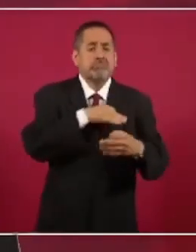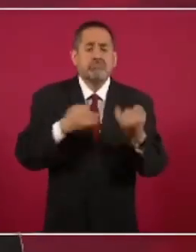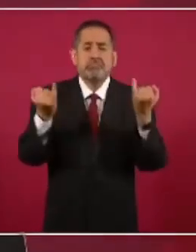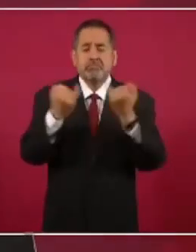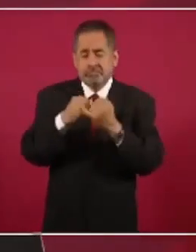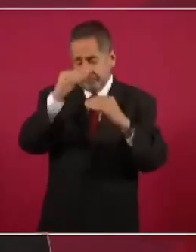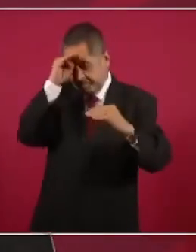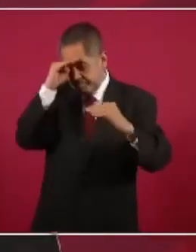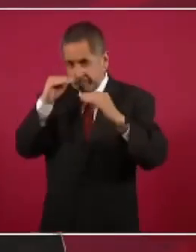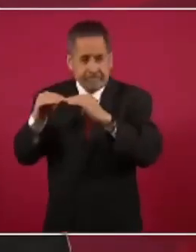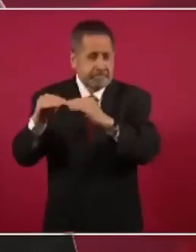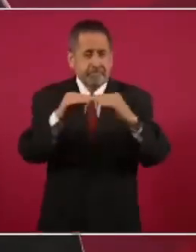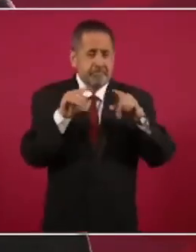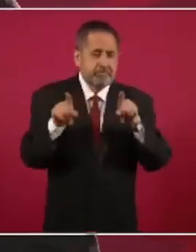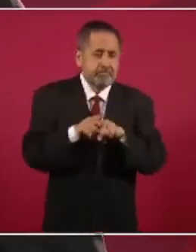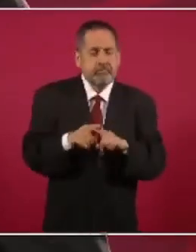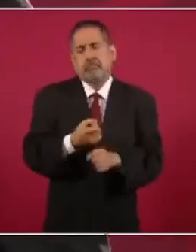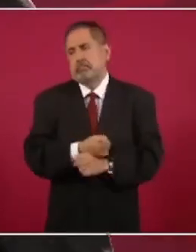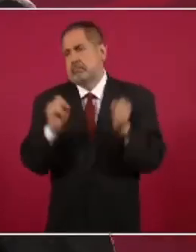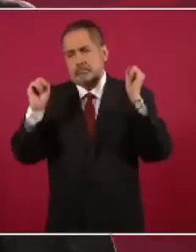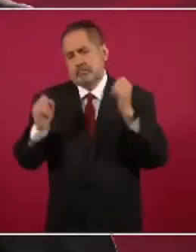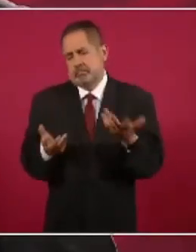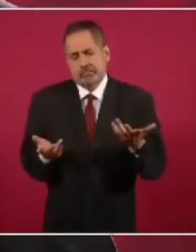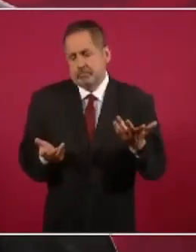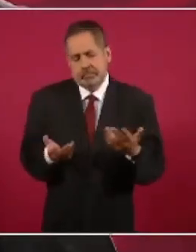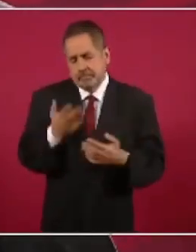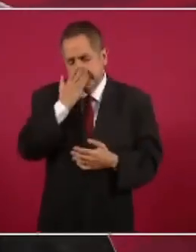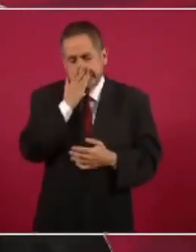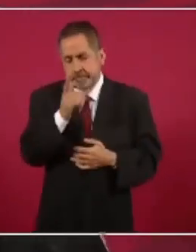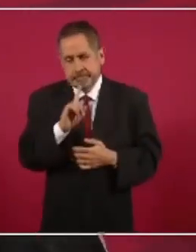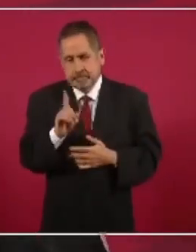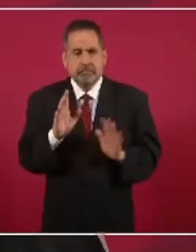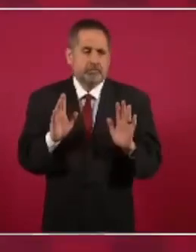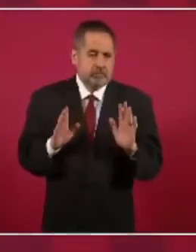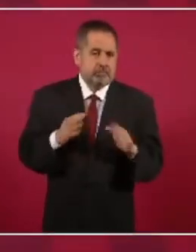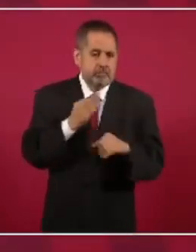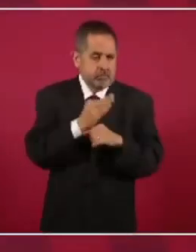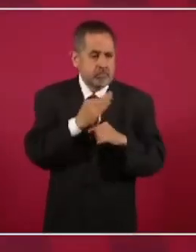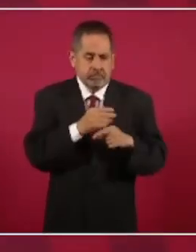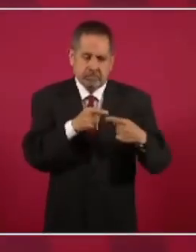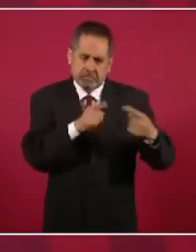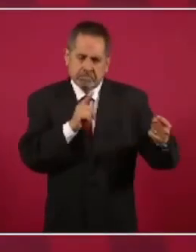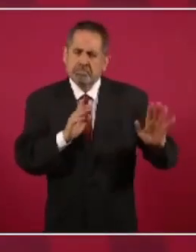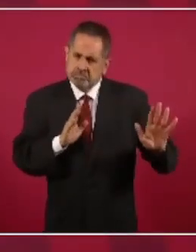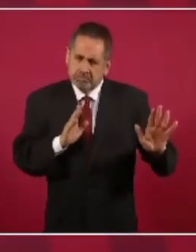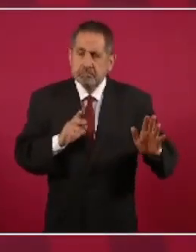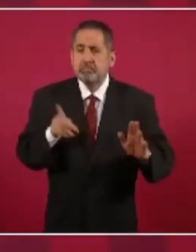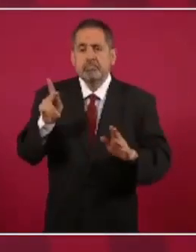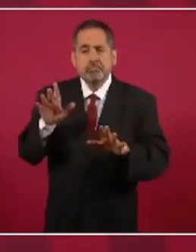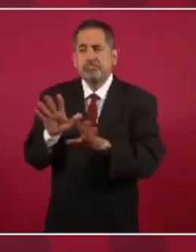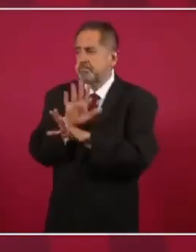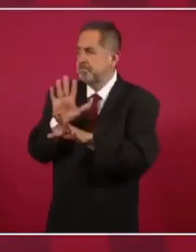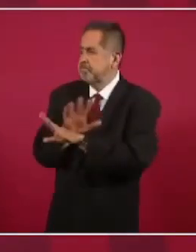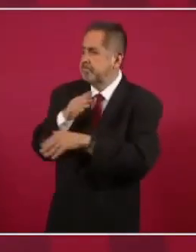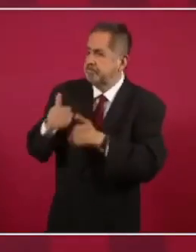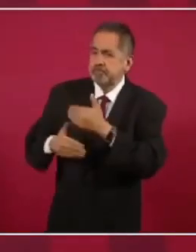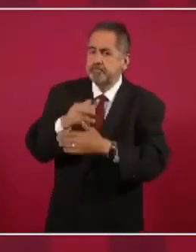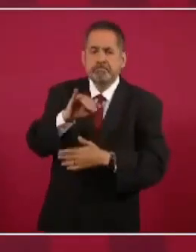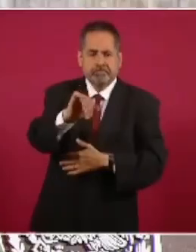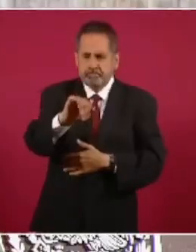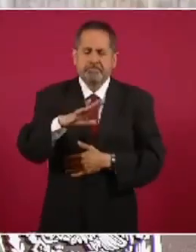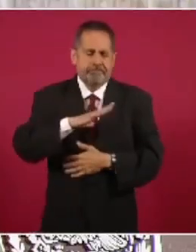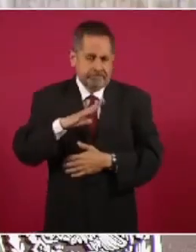todos pensáramos de la misma forma, ¿no? Pero sí ha habido cambio. Entonces, me veo